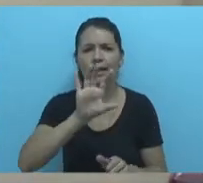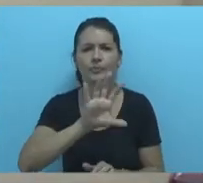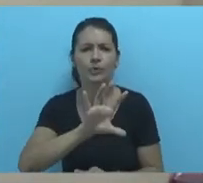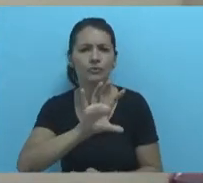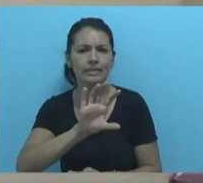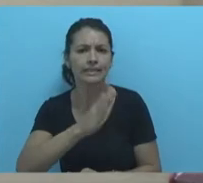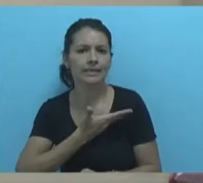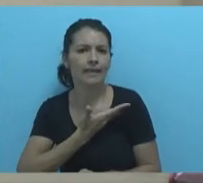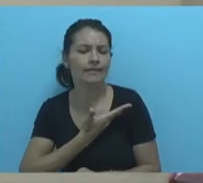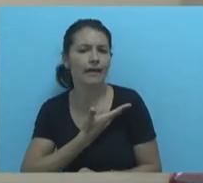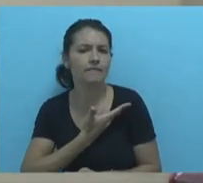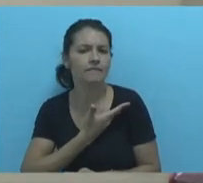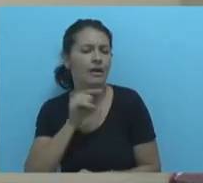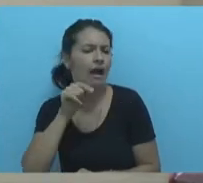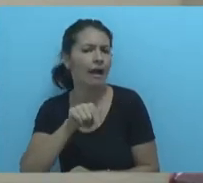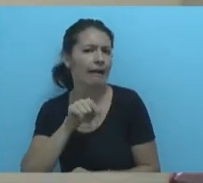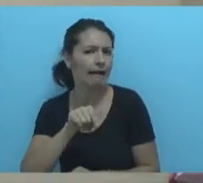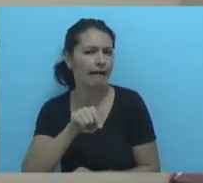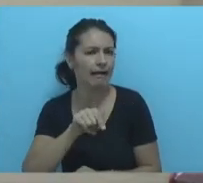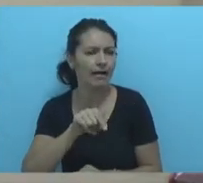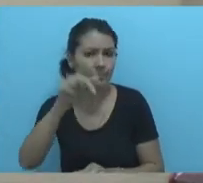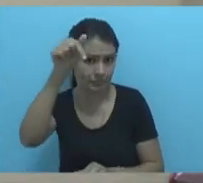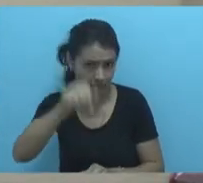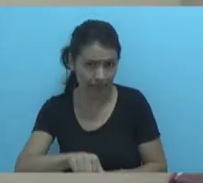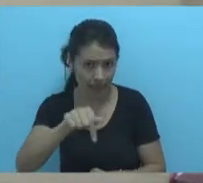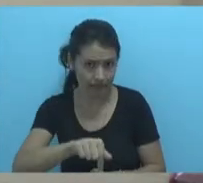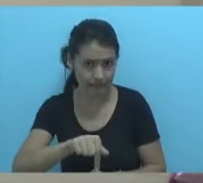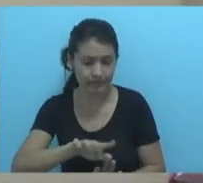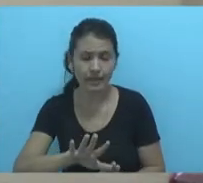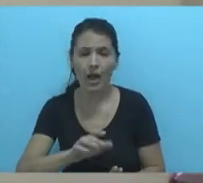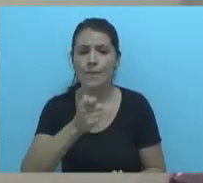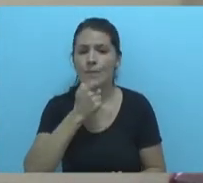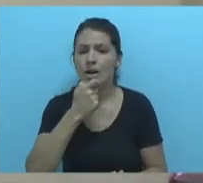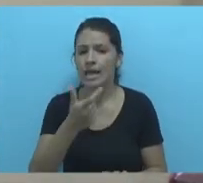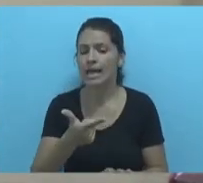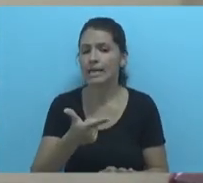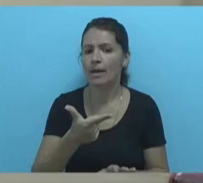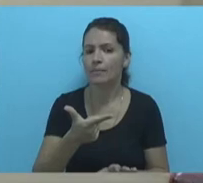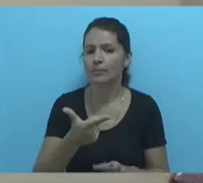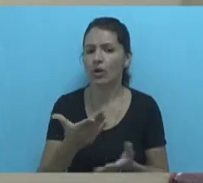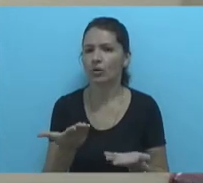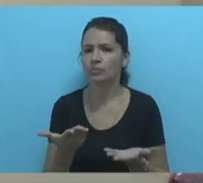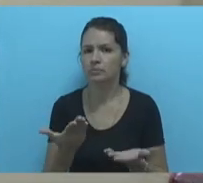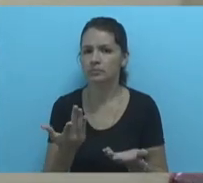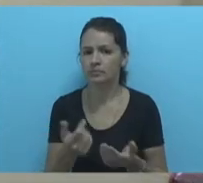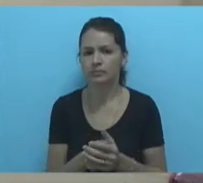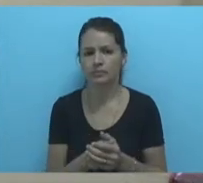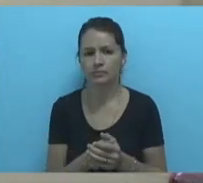Fe a la hora de tener que llevar adelante un proceso judicial, por ejemplo?